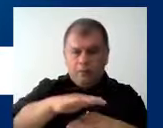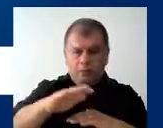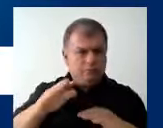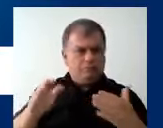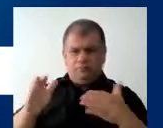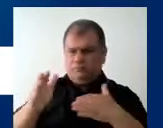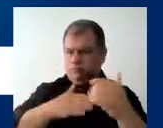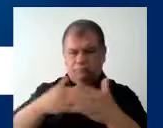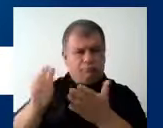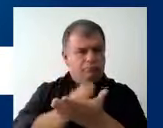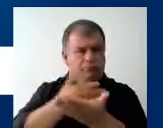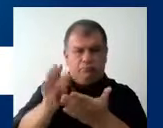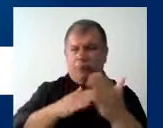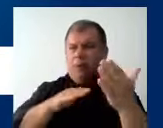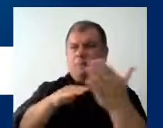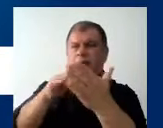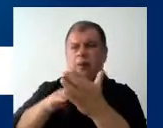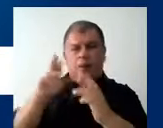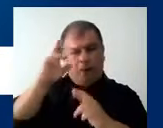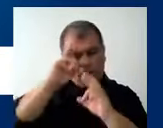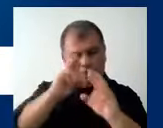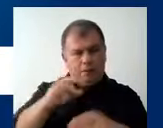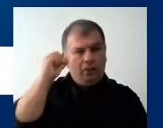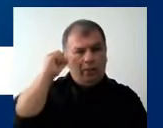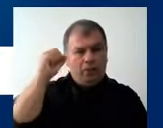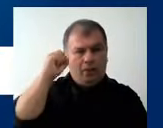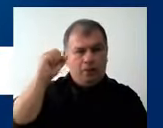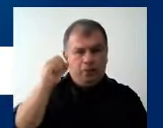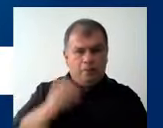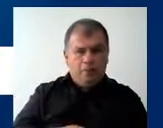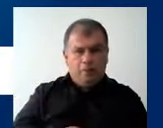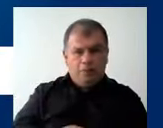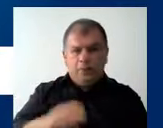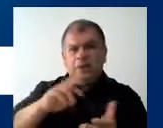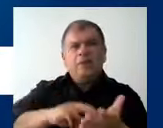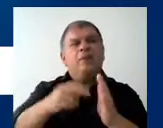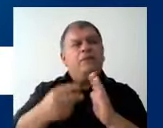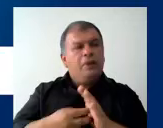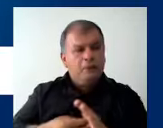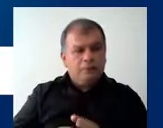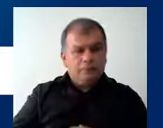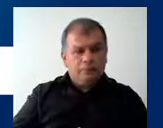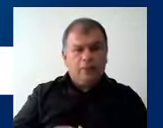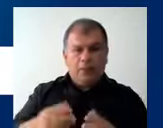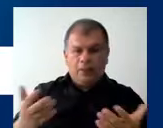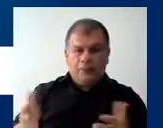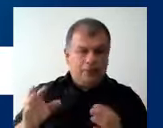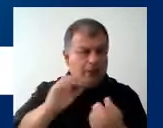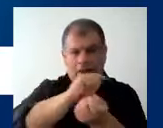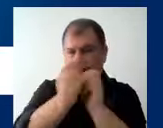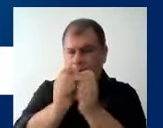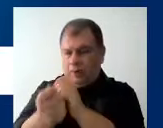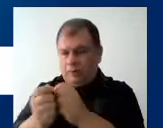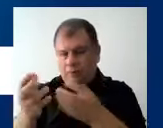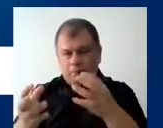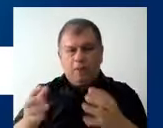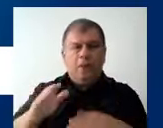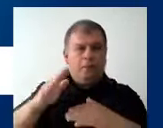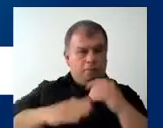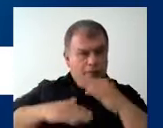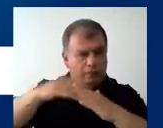barreras, respetando derechos, y eso significa realizar adaptaciones en la